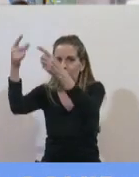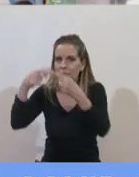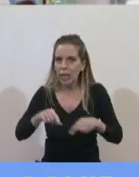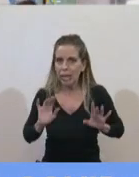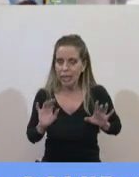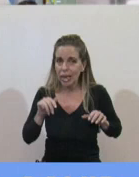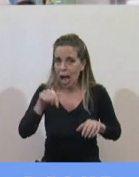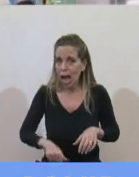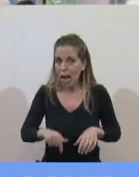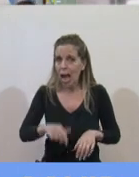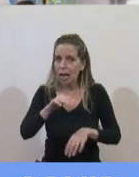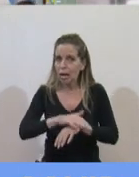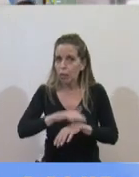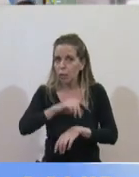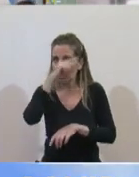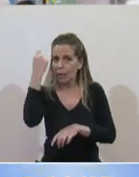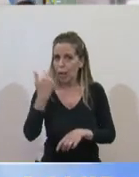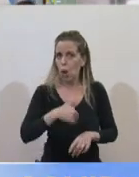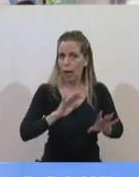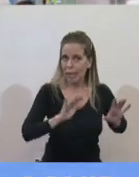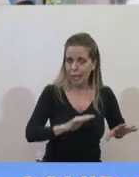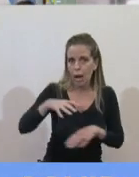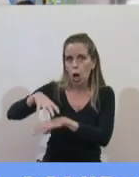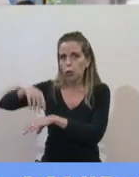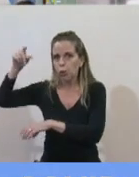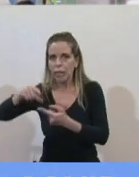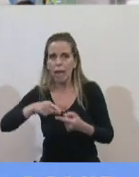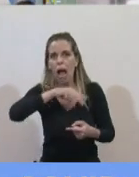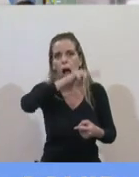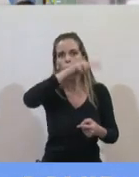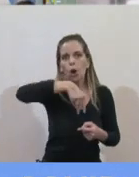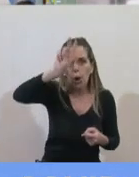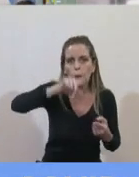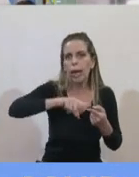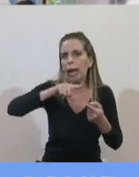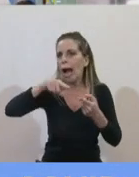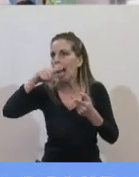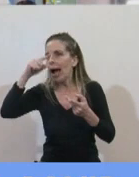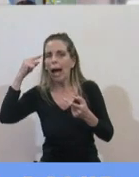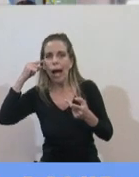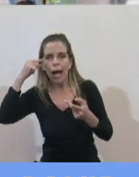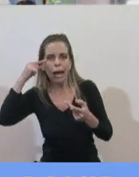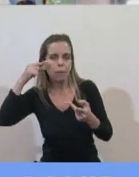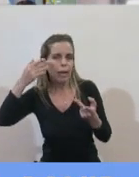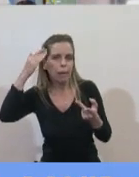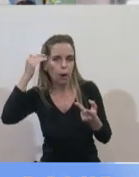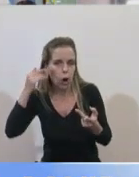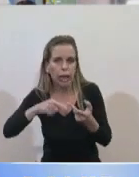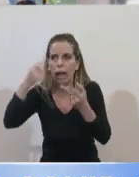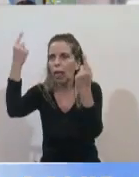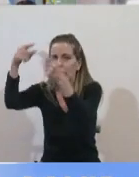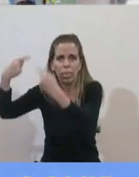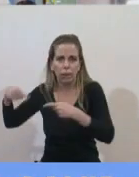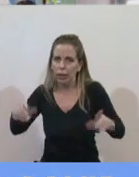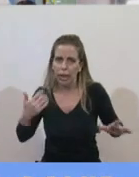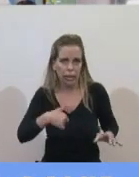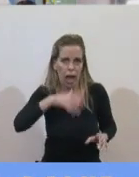desde nuestro estado que no es en el estado alemán y en el estado sueco en el estado noruego en el estado danés y el estado japonés ni el estado de corea del sur